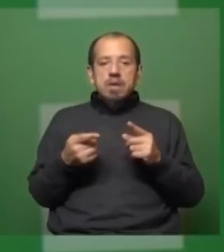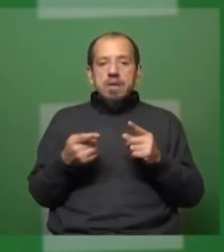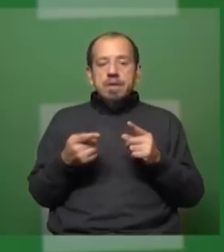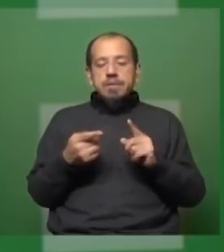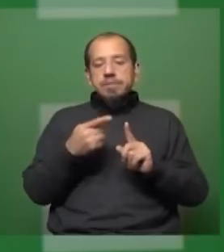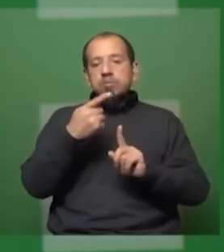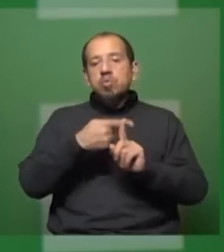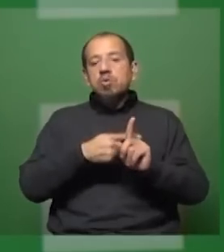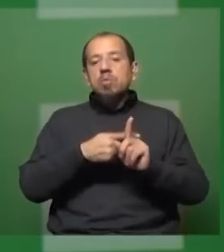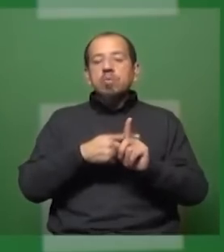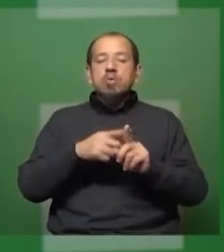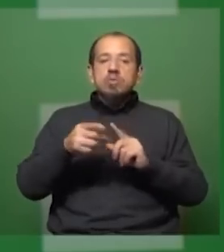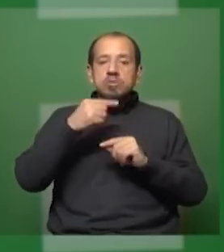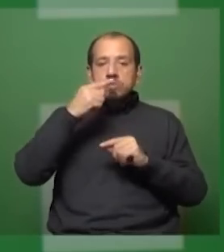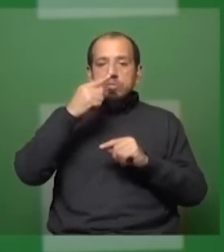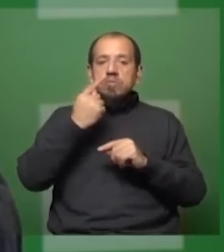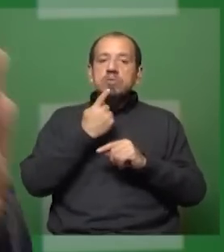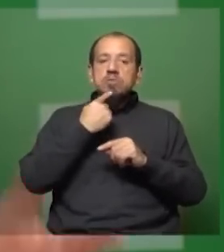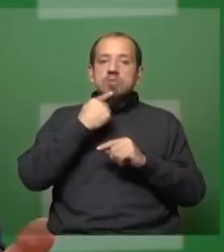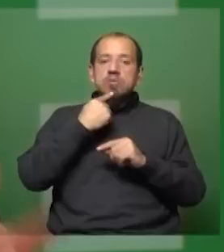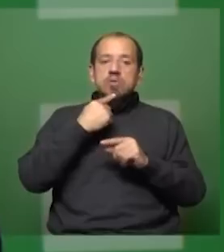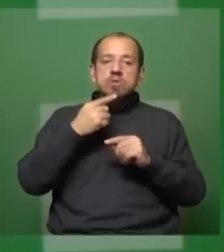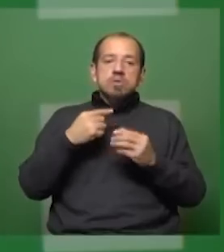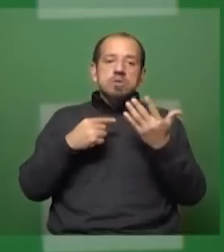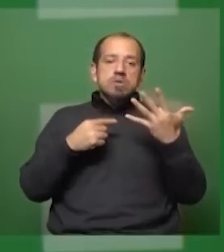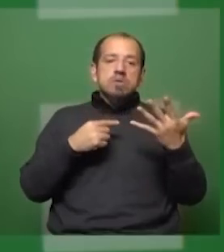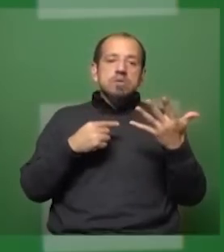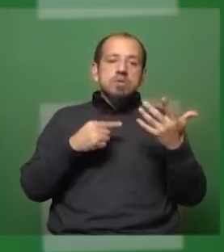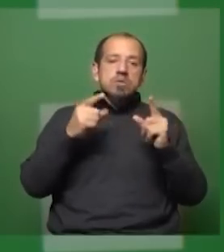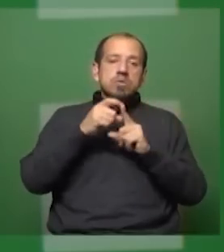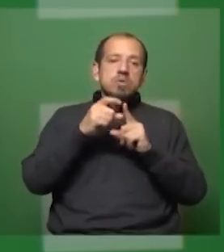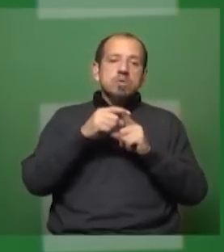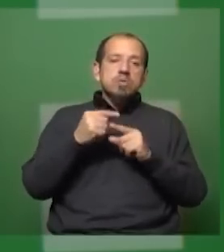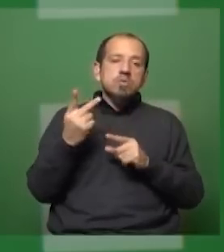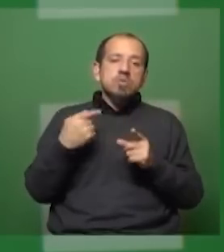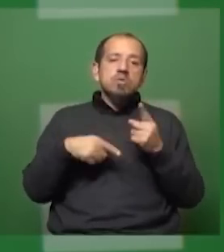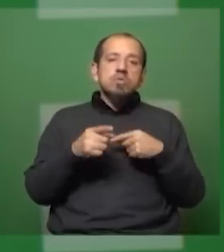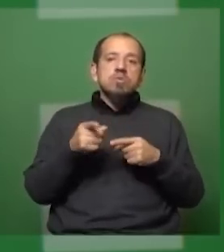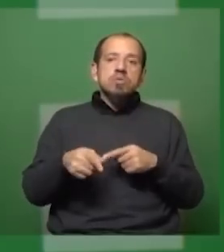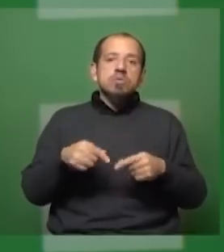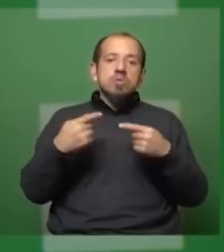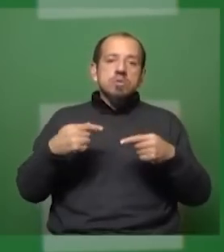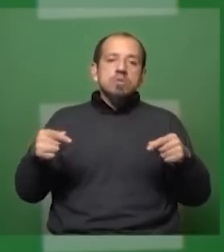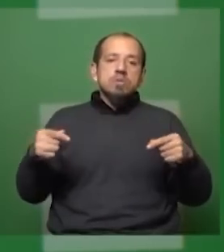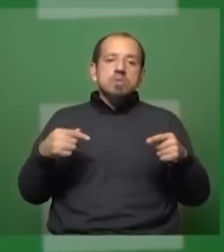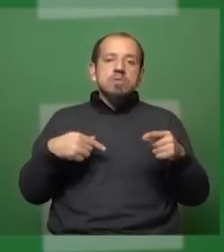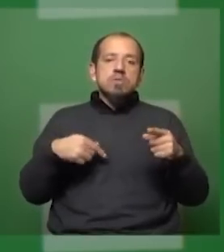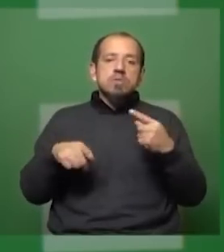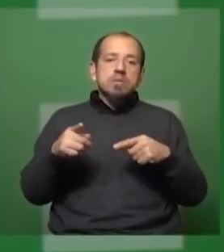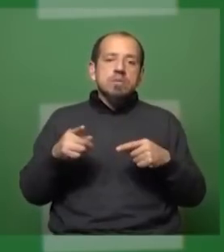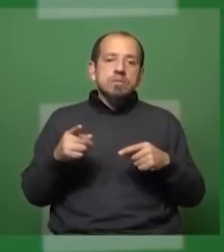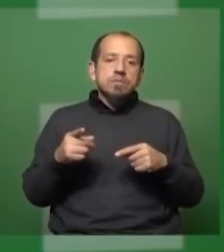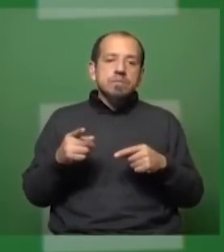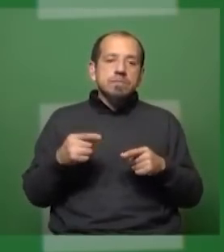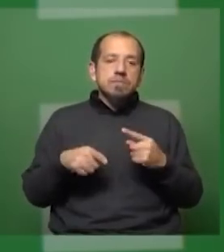realidad este el comercio exterior es decir cinco de cinco goles entran tres y dos menos Creo que sin duda esos son elementos que hay que tener en cuenta porque si uno lo suma